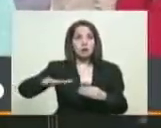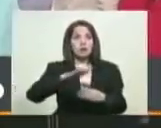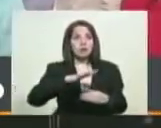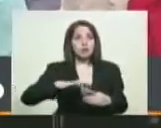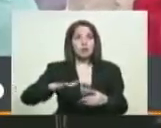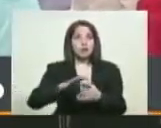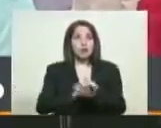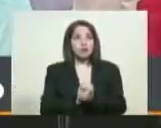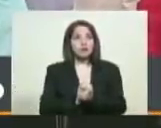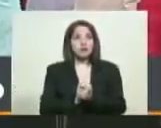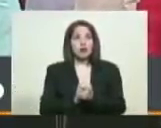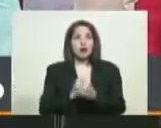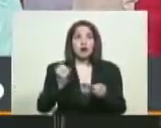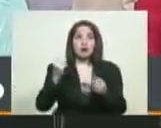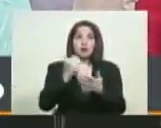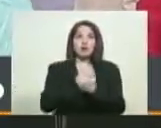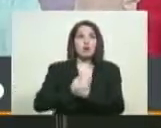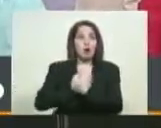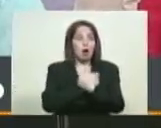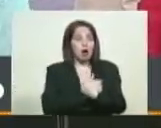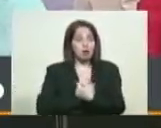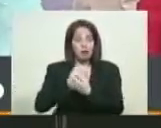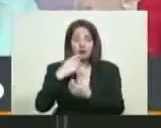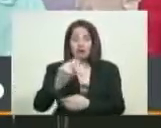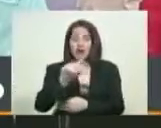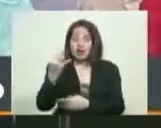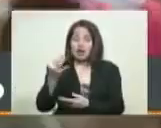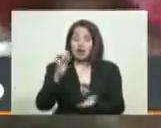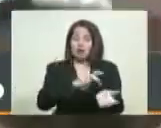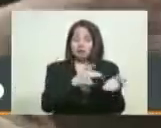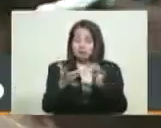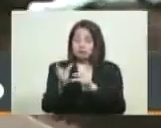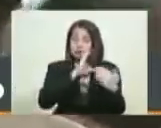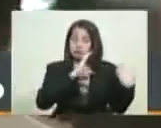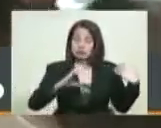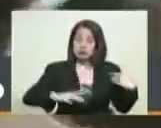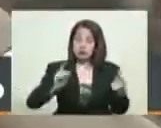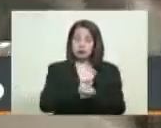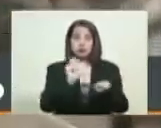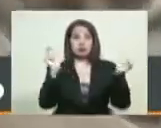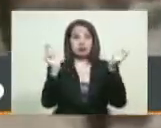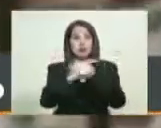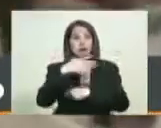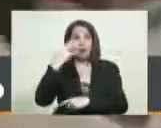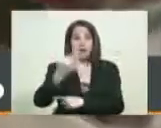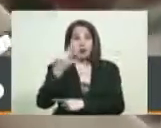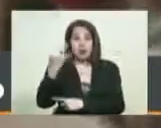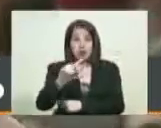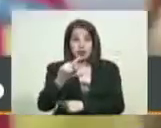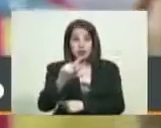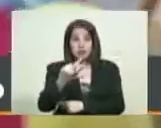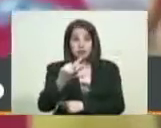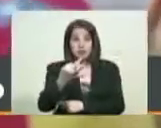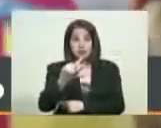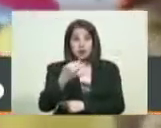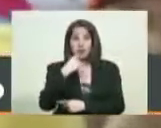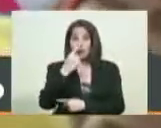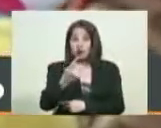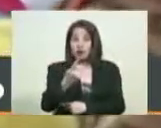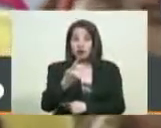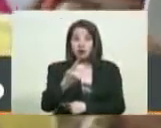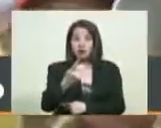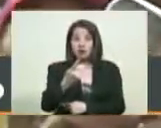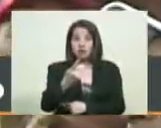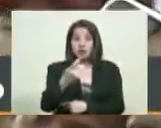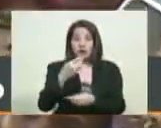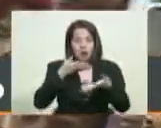Dame tu amor verdadero en Cristo Redentor, en Cristo con la verdad. Como dijo, soy